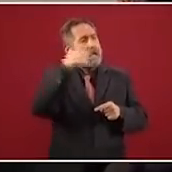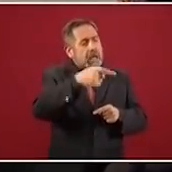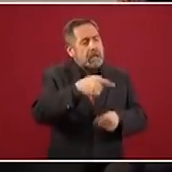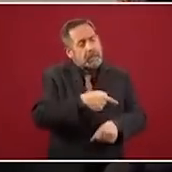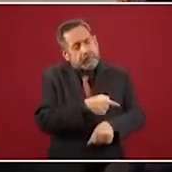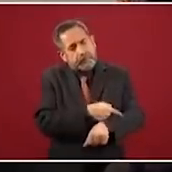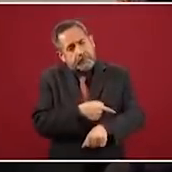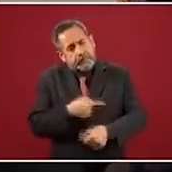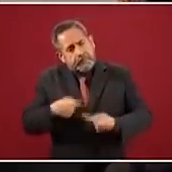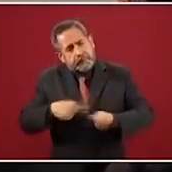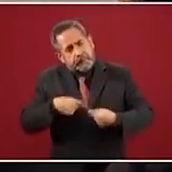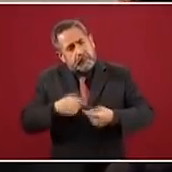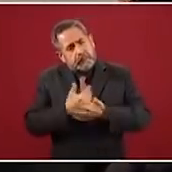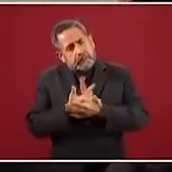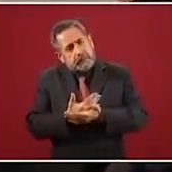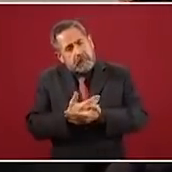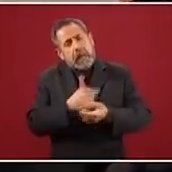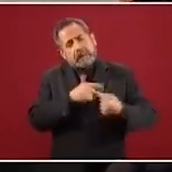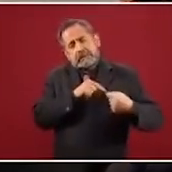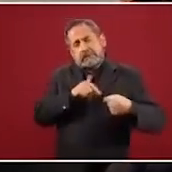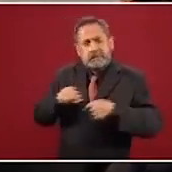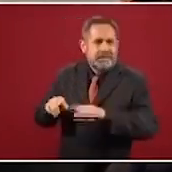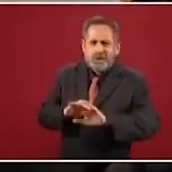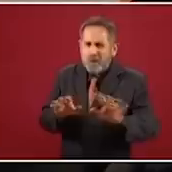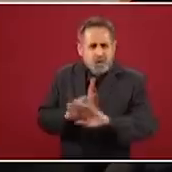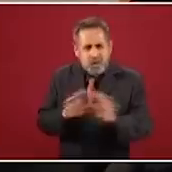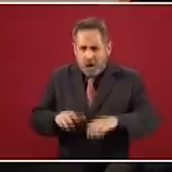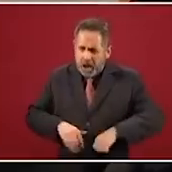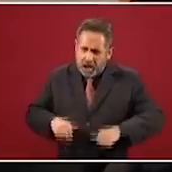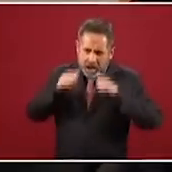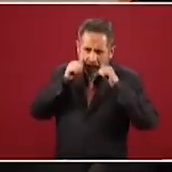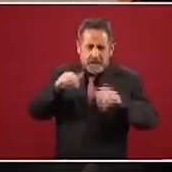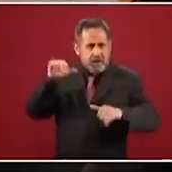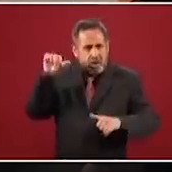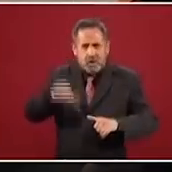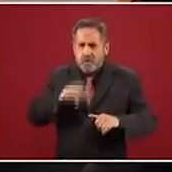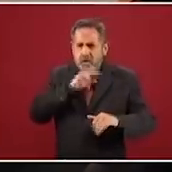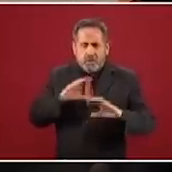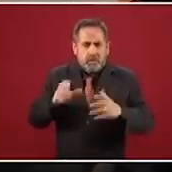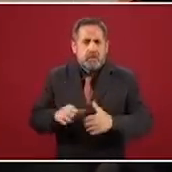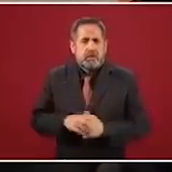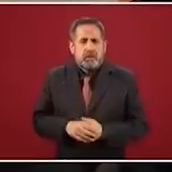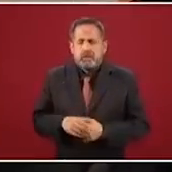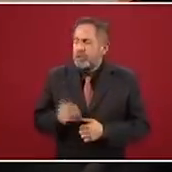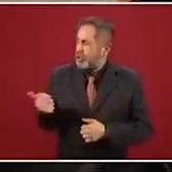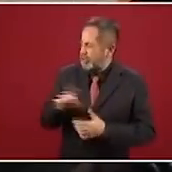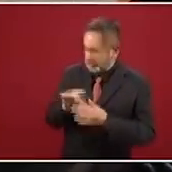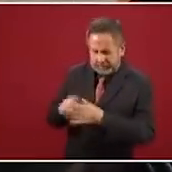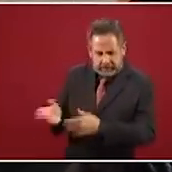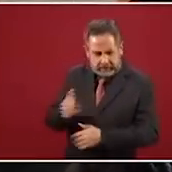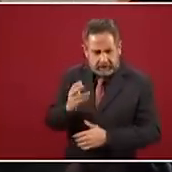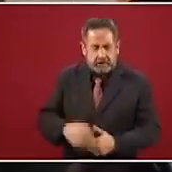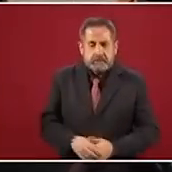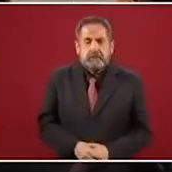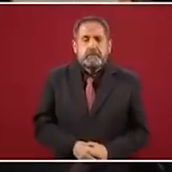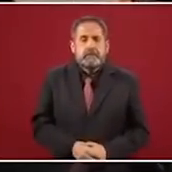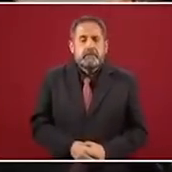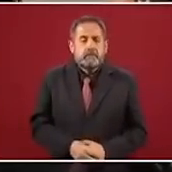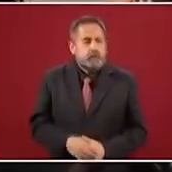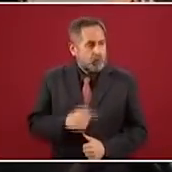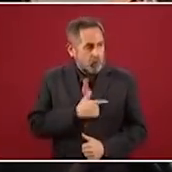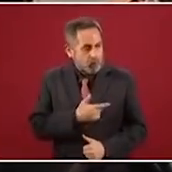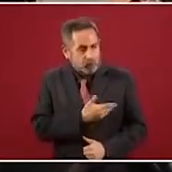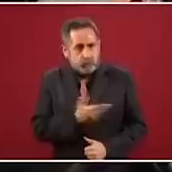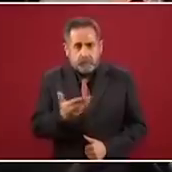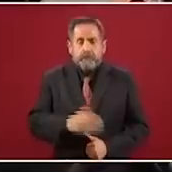servicio, esperar tanto tiempo. Todo esto se tiene que atender. Pero a ver, ¿cómo está lo de…? Con gusto,